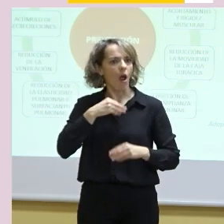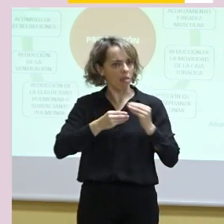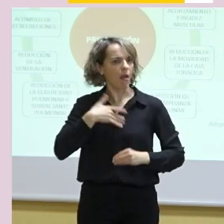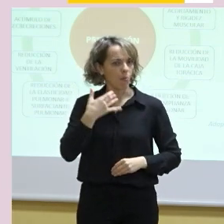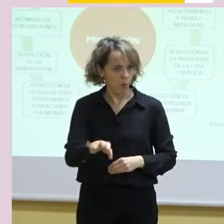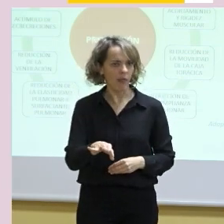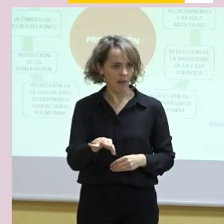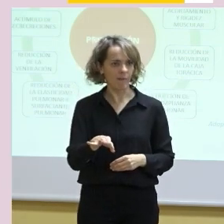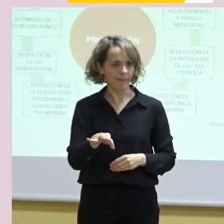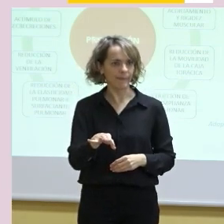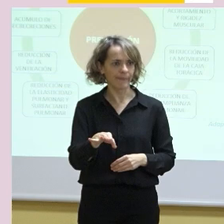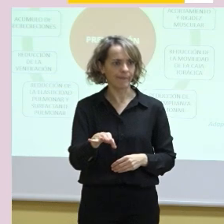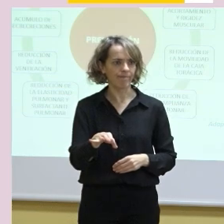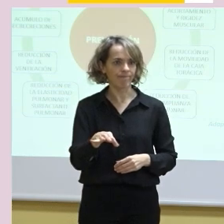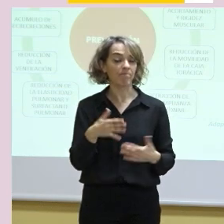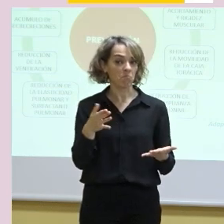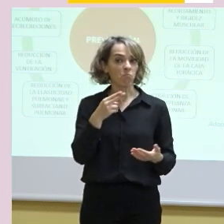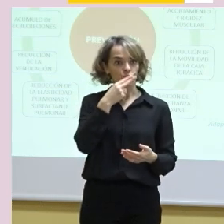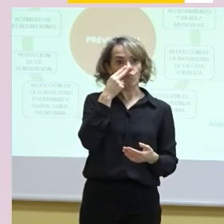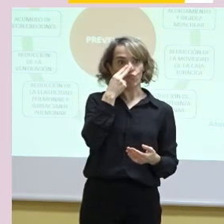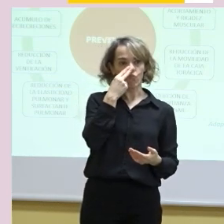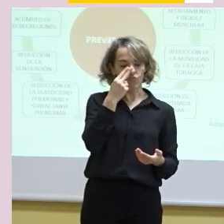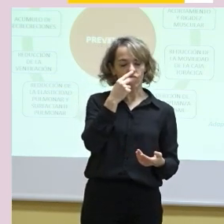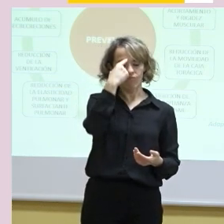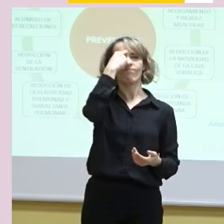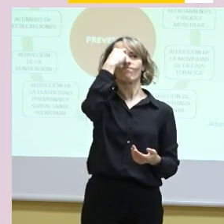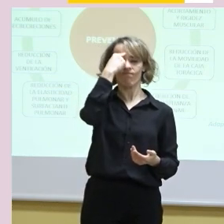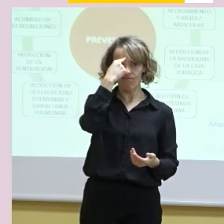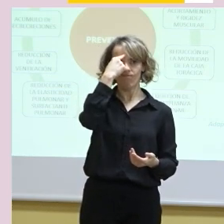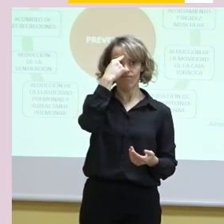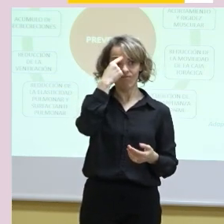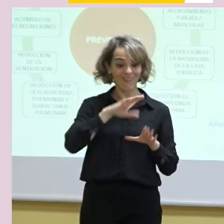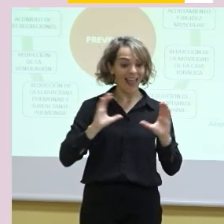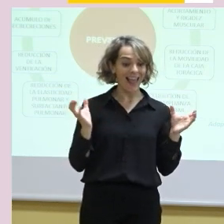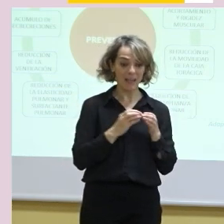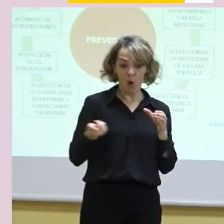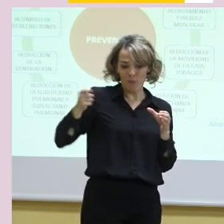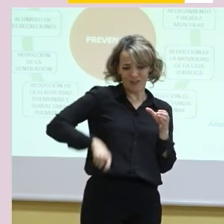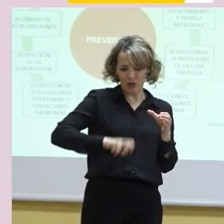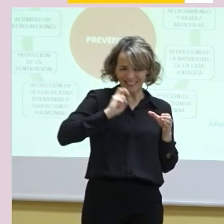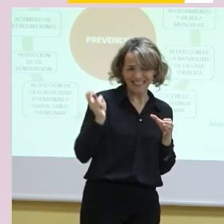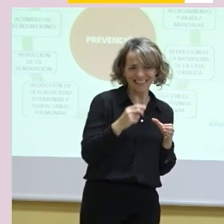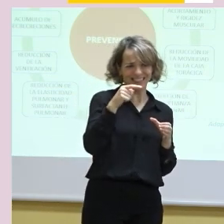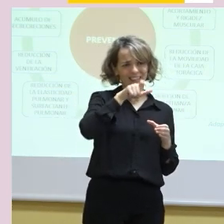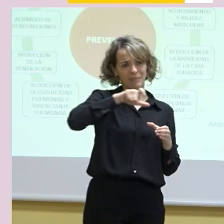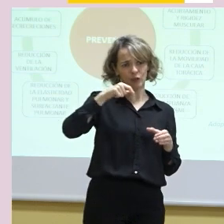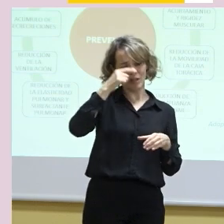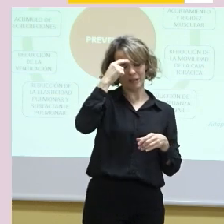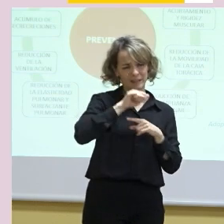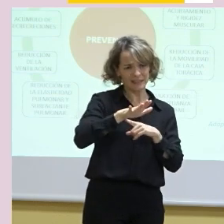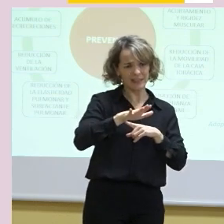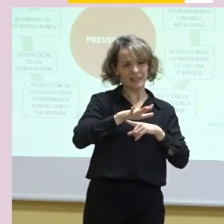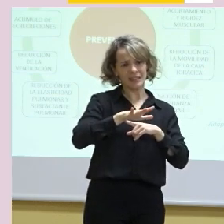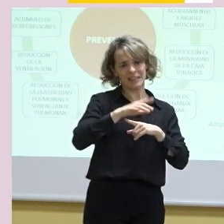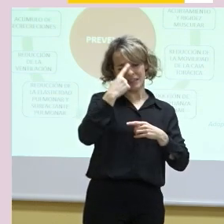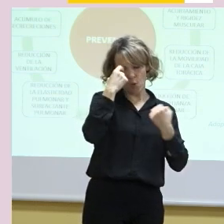¿vale? Entonces, bueno, muy interesante tener en cuenta que todo el equipo multidisciplinar, neurólogos, neumólogos, terapeutas